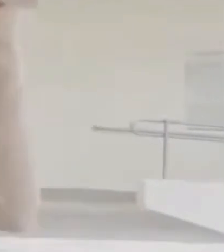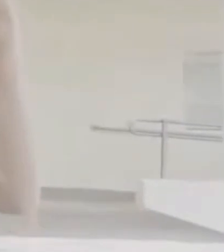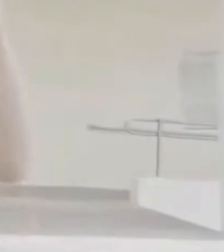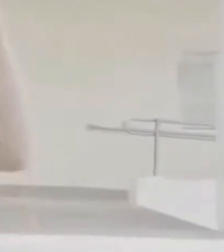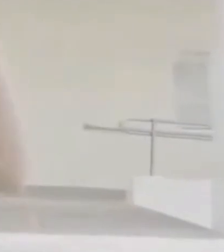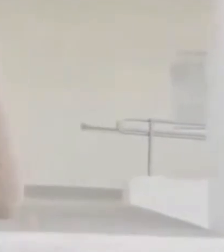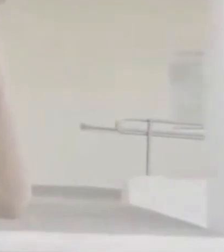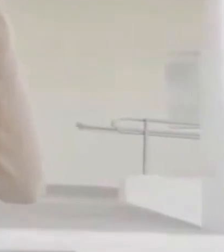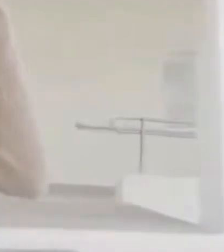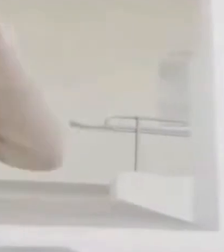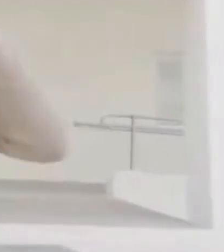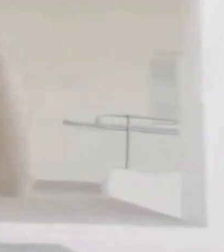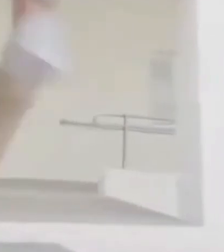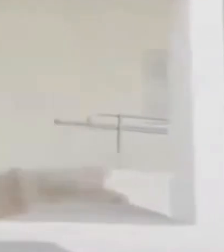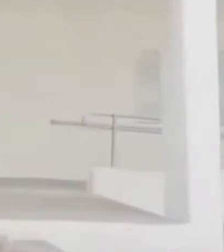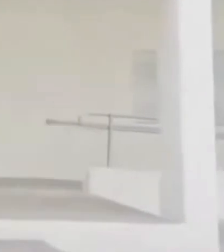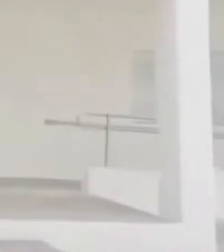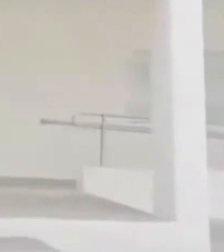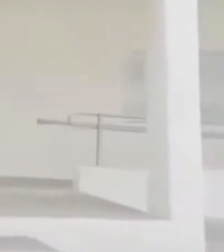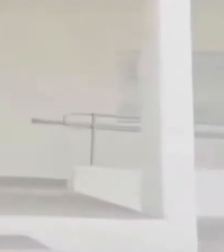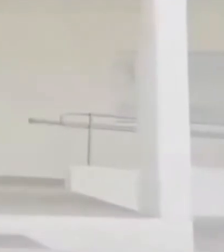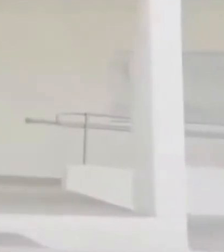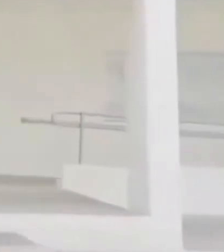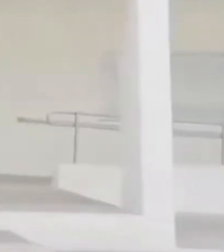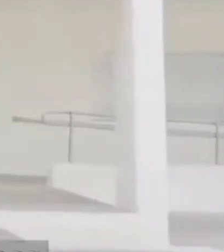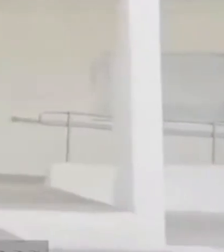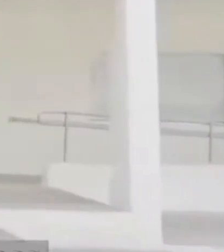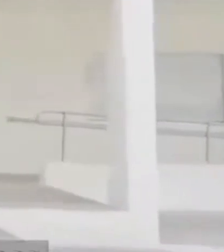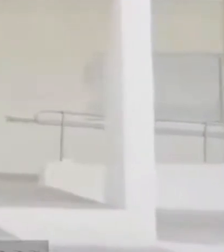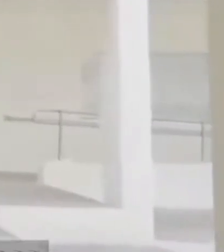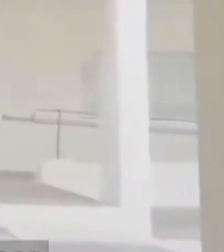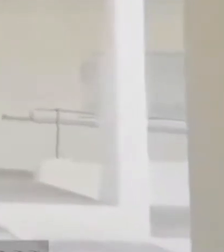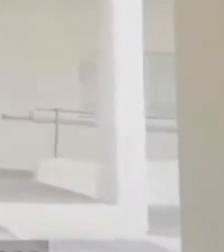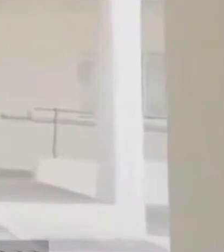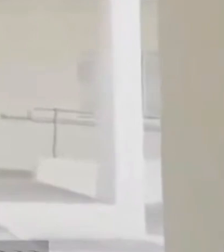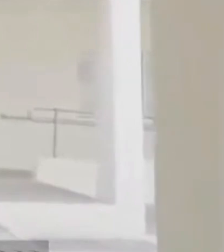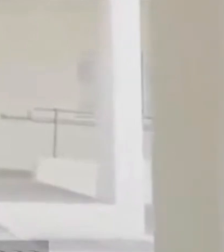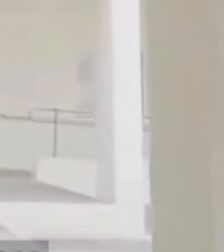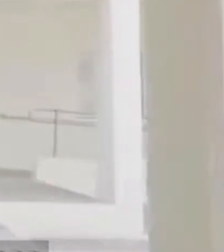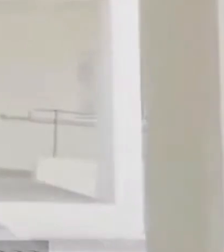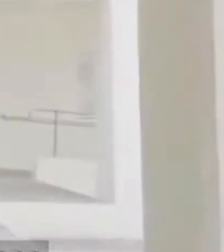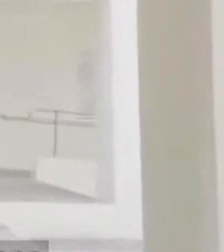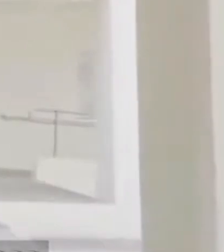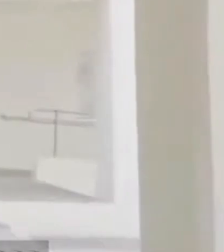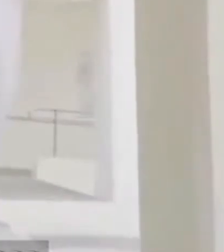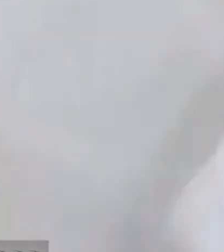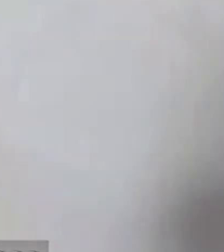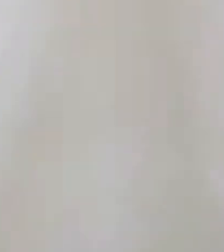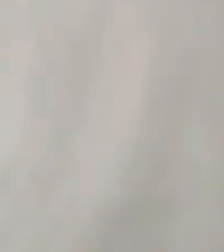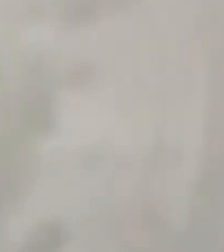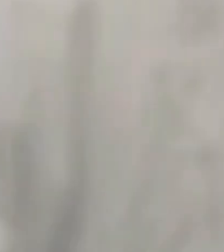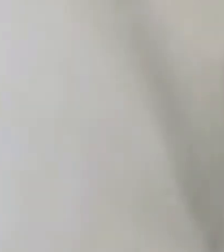NF, dos supuestos medicamentos para bajar de peso. Acompáñenme a ver de qué están hechos.